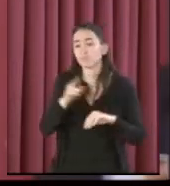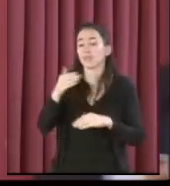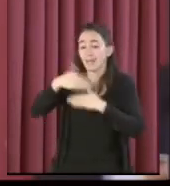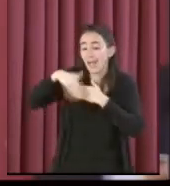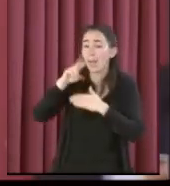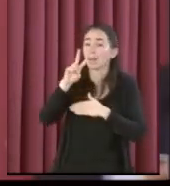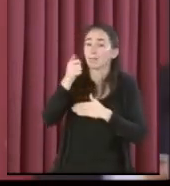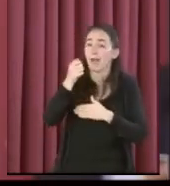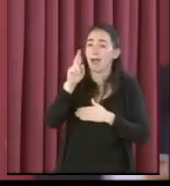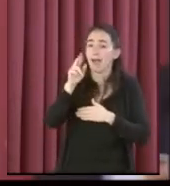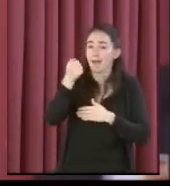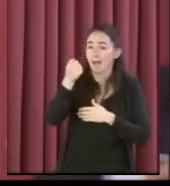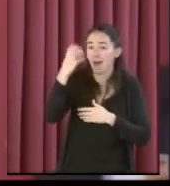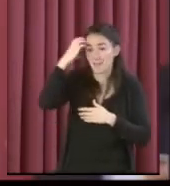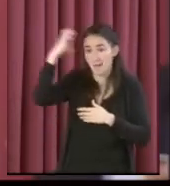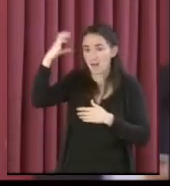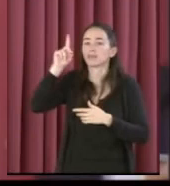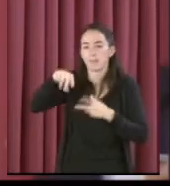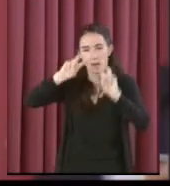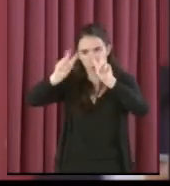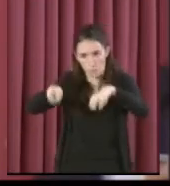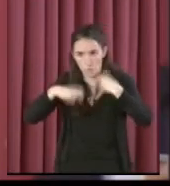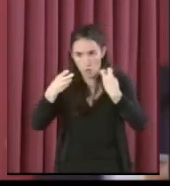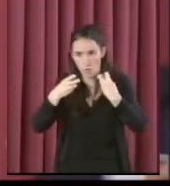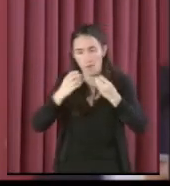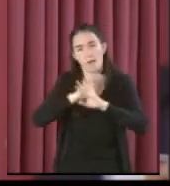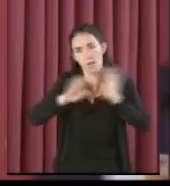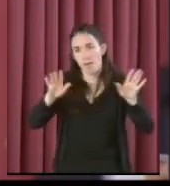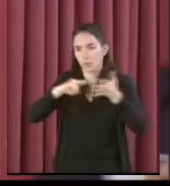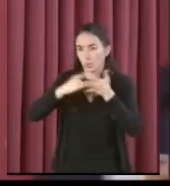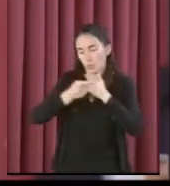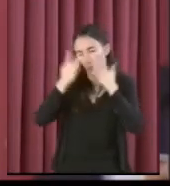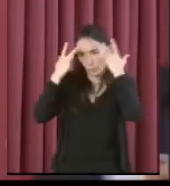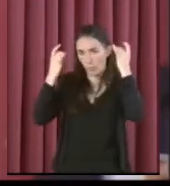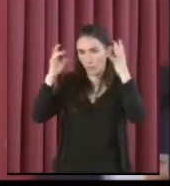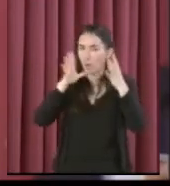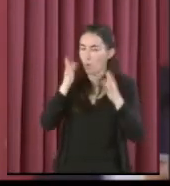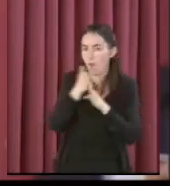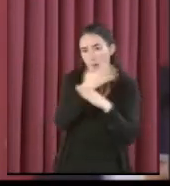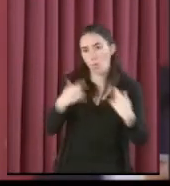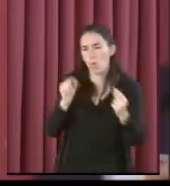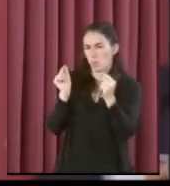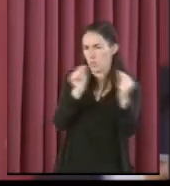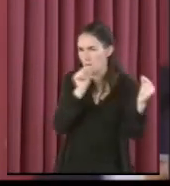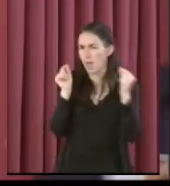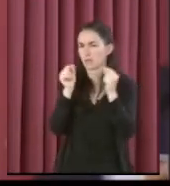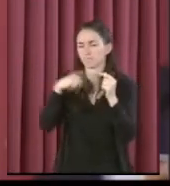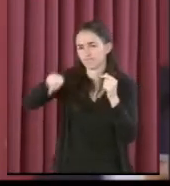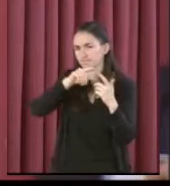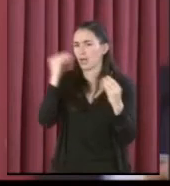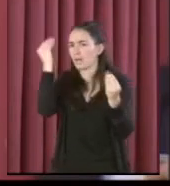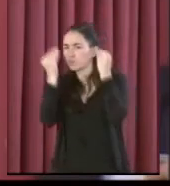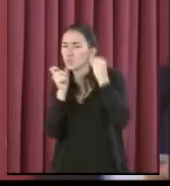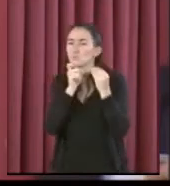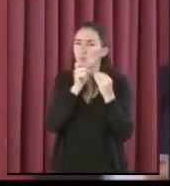resuelta, y ha sido resuelta merced a un gran acuerdo que puso punto y final a un intenso pero necesario periodo de reflexión en